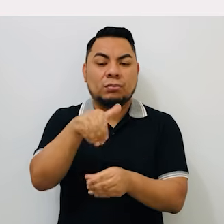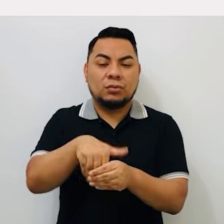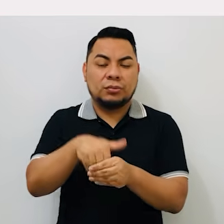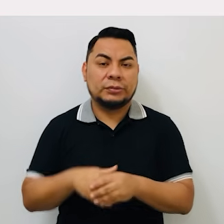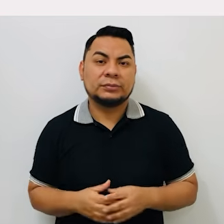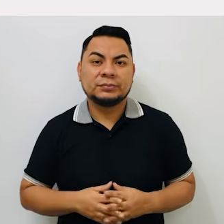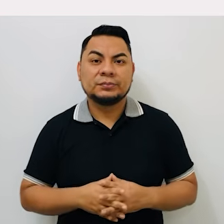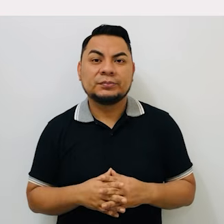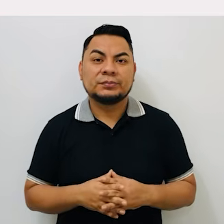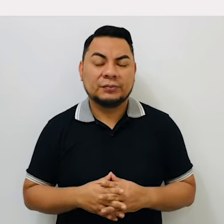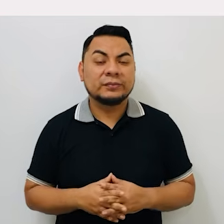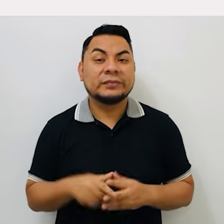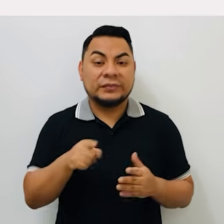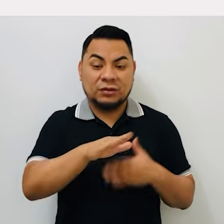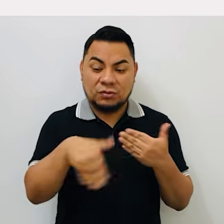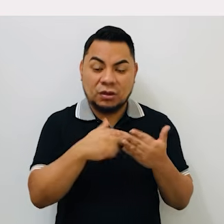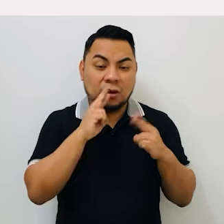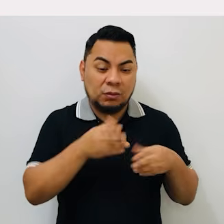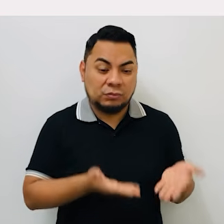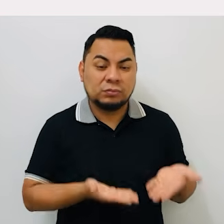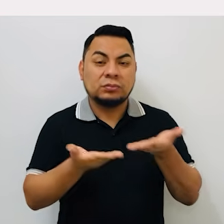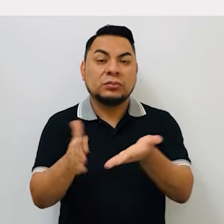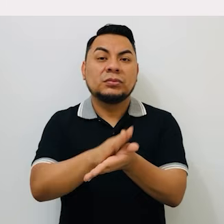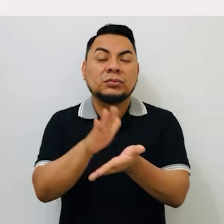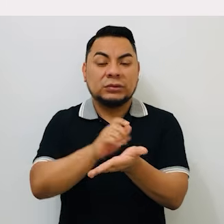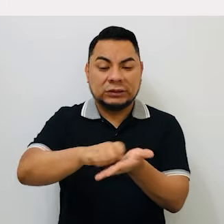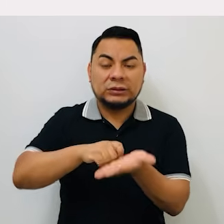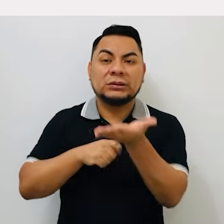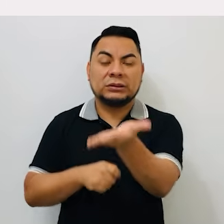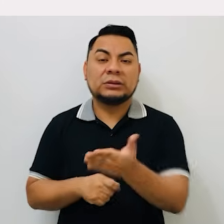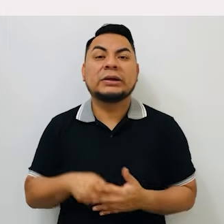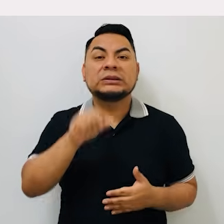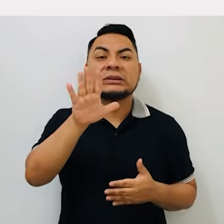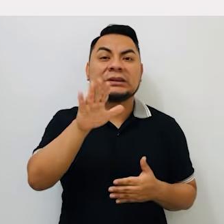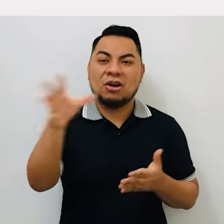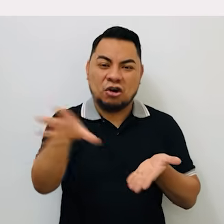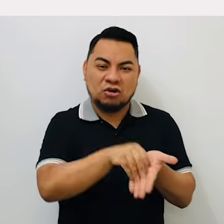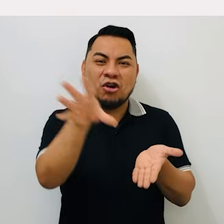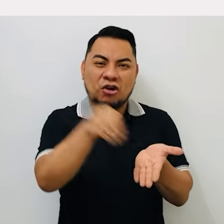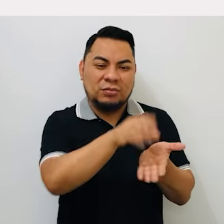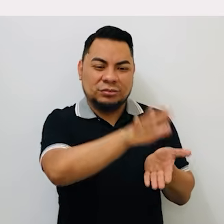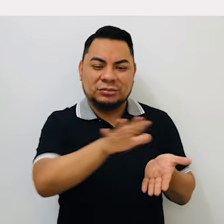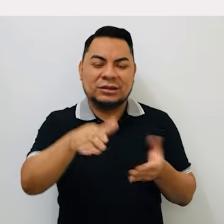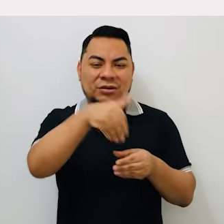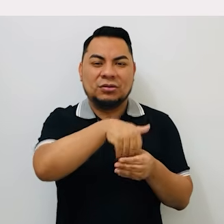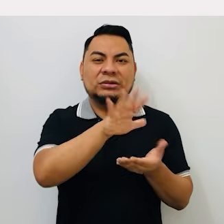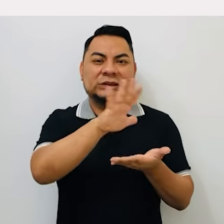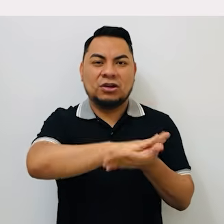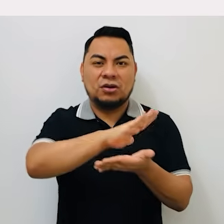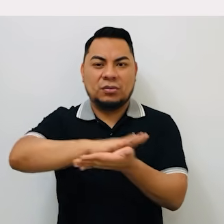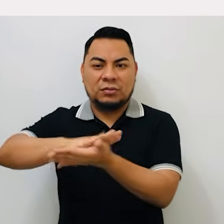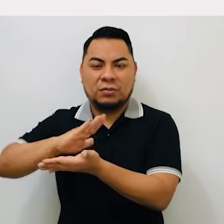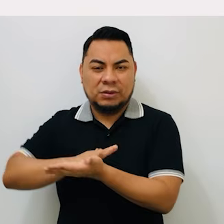total de votos emitidos. Se trasladan los resultados de las hojas borrador a las 5 actas de escrutinio